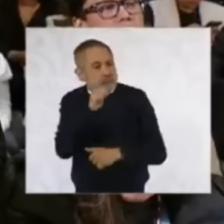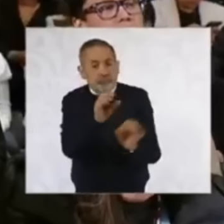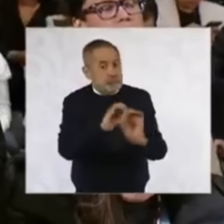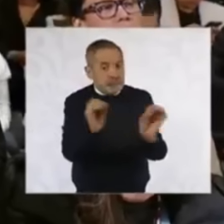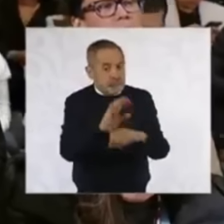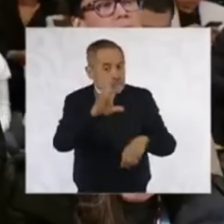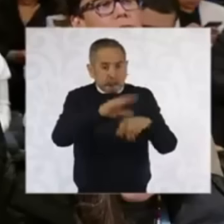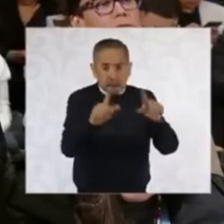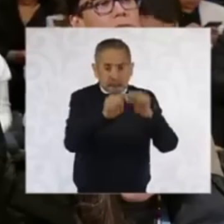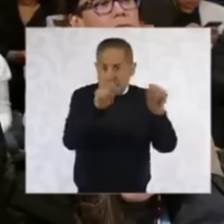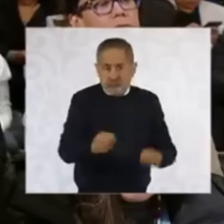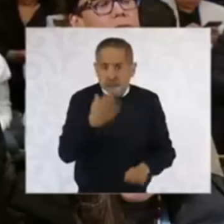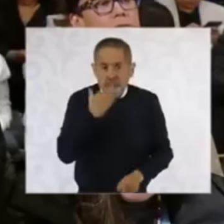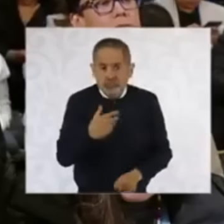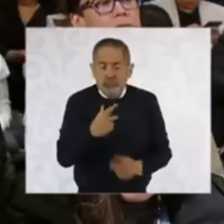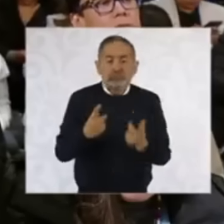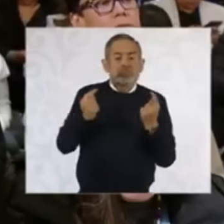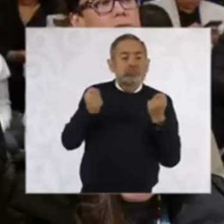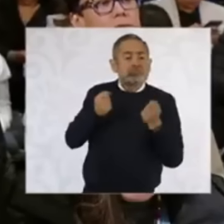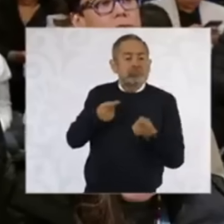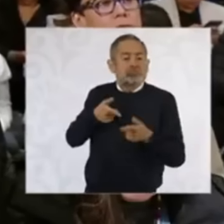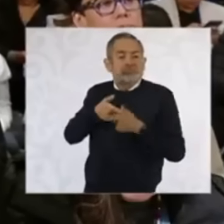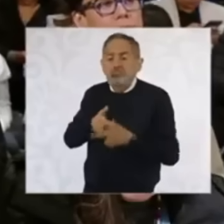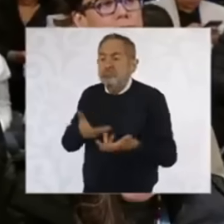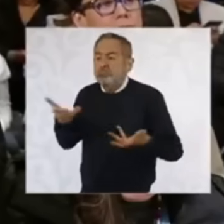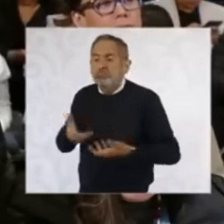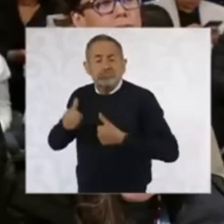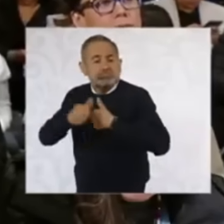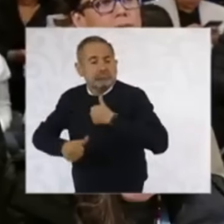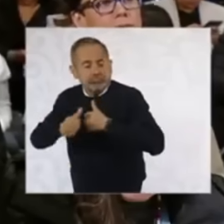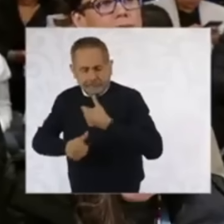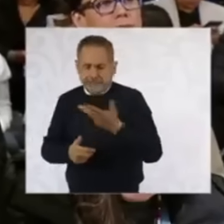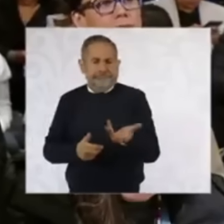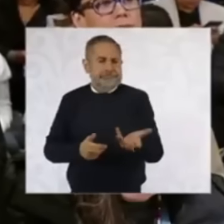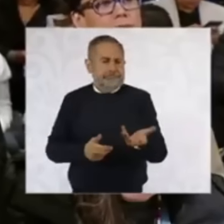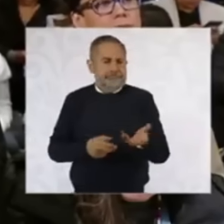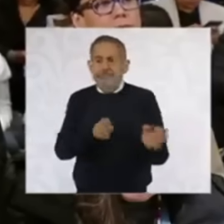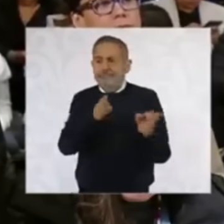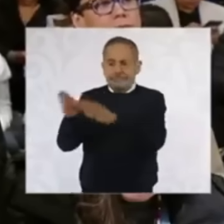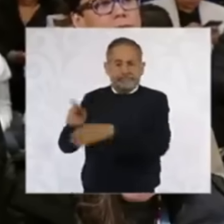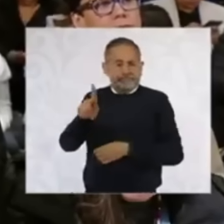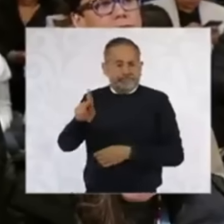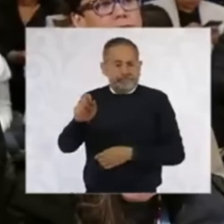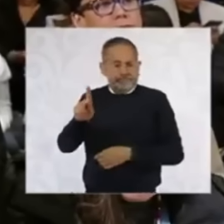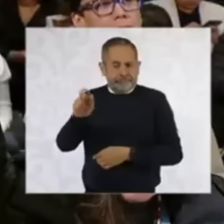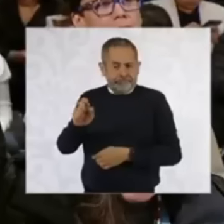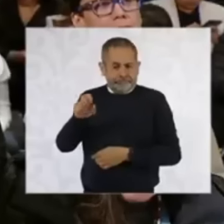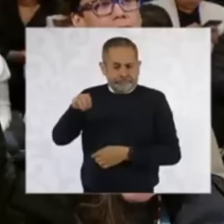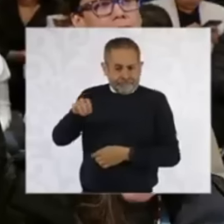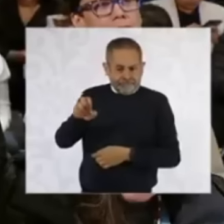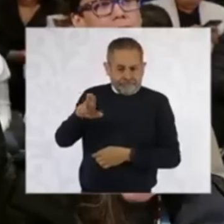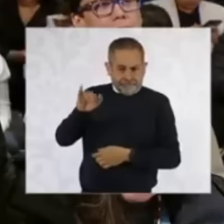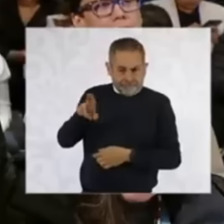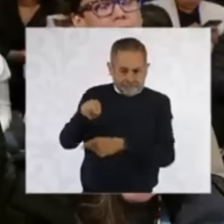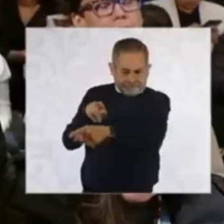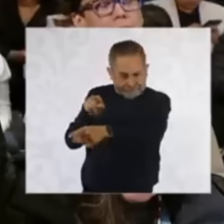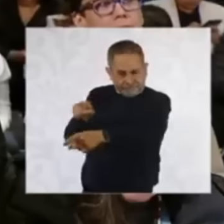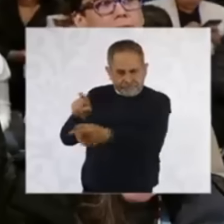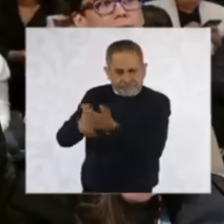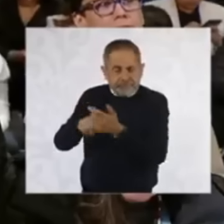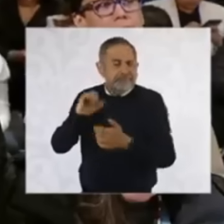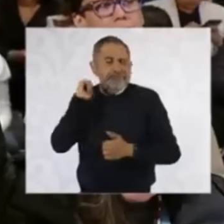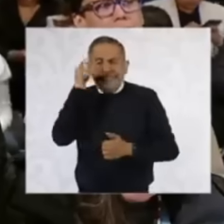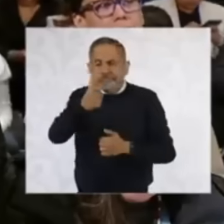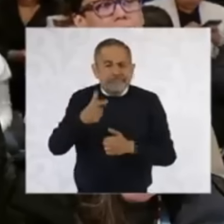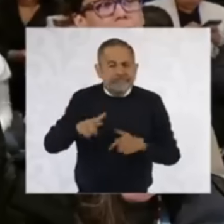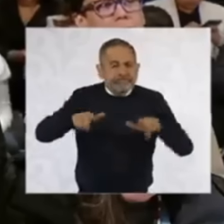es si el Gobierno Federal eh la agencia eh que dirige Pepe Merino tienen eh proyectado que existe una